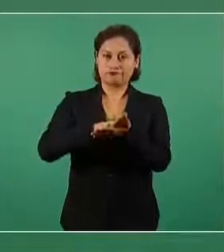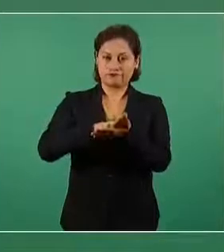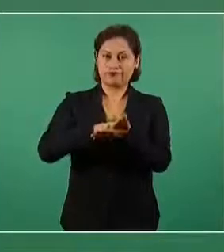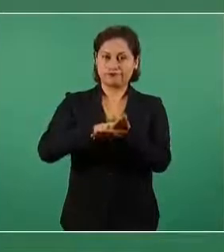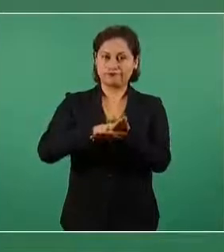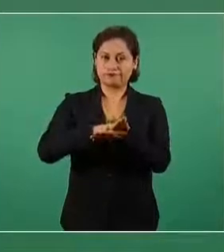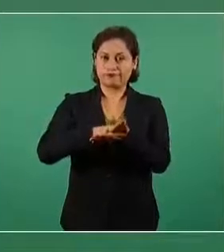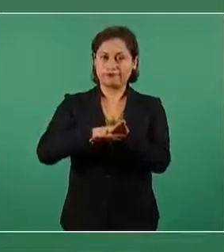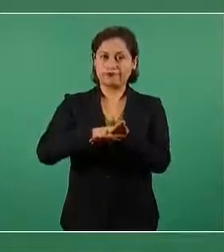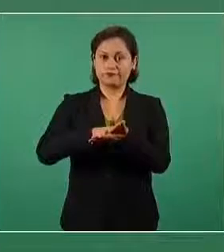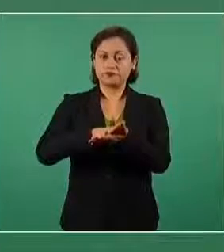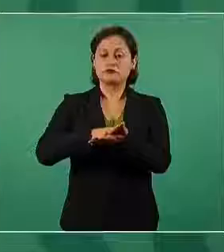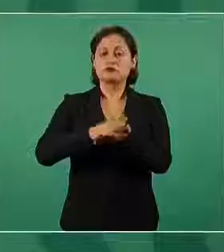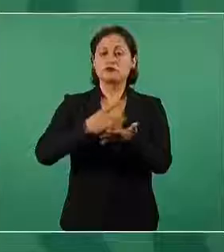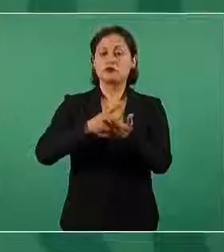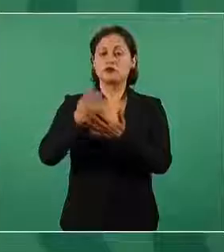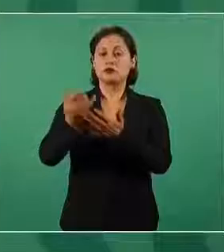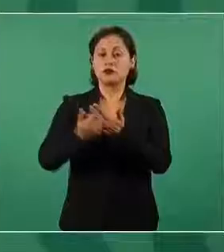para el Tren Maya,